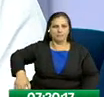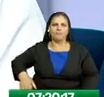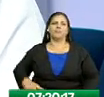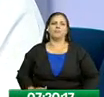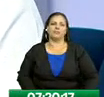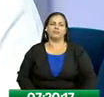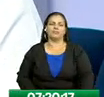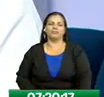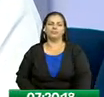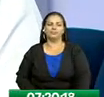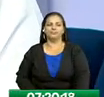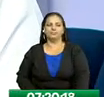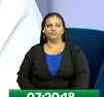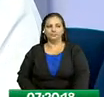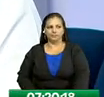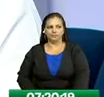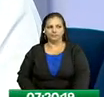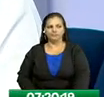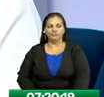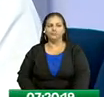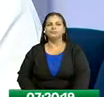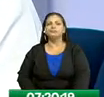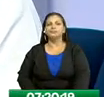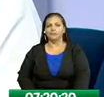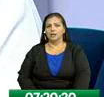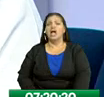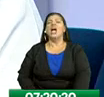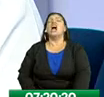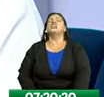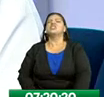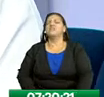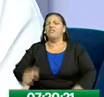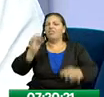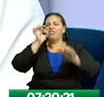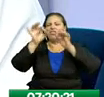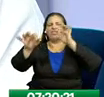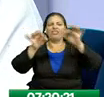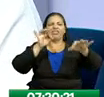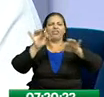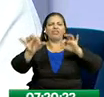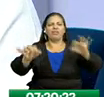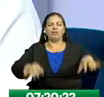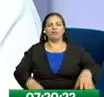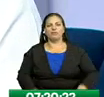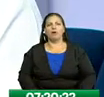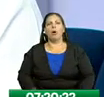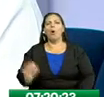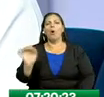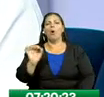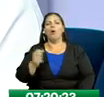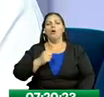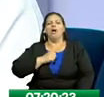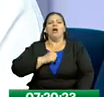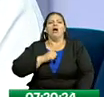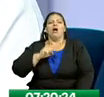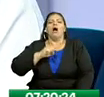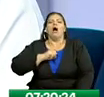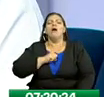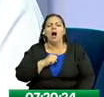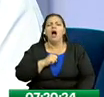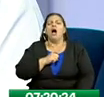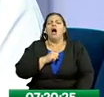tipo de gotitas de saliva que puedan contener los virus, eventualmente puedan contener los virus.